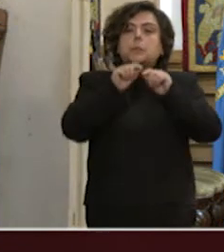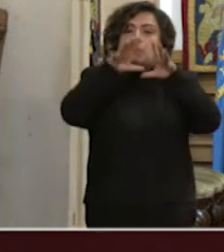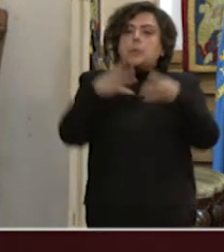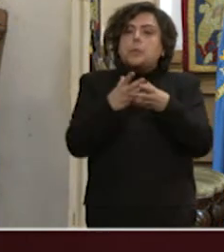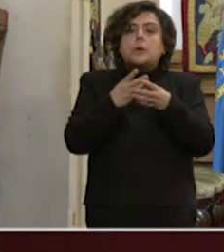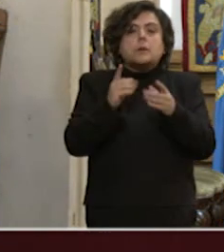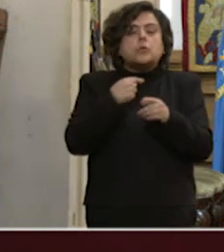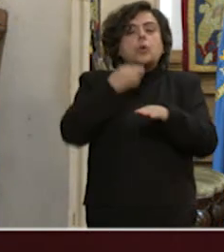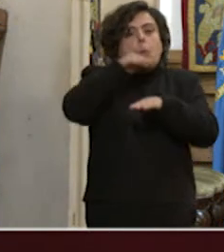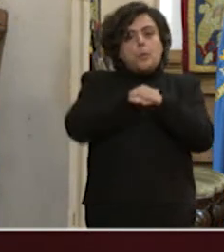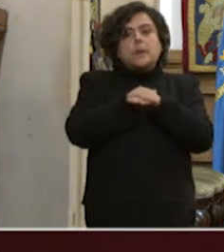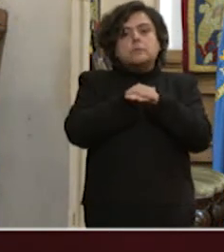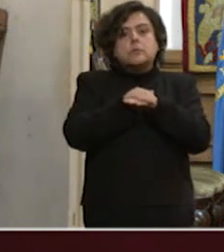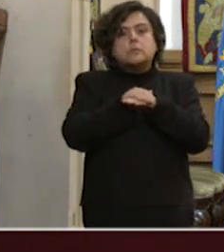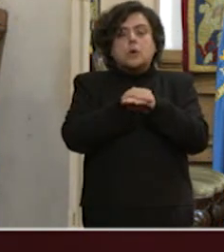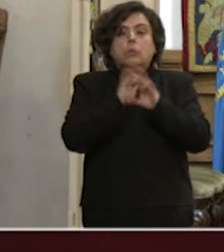eficacia y responsabilidad.